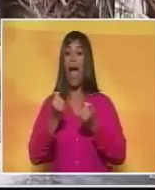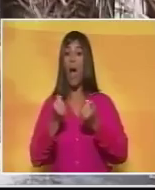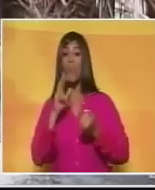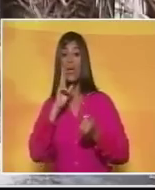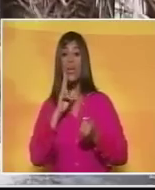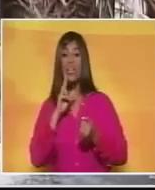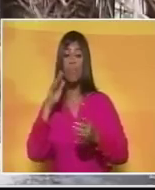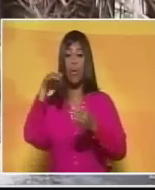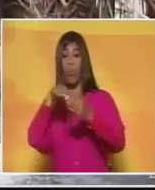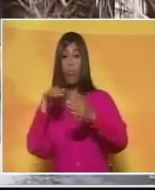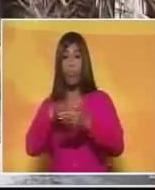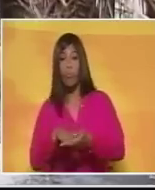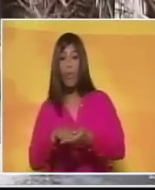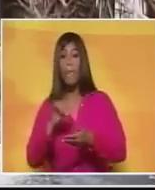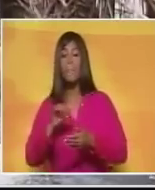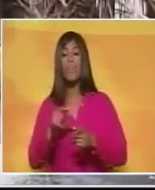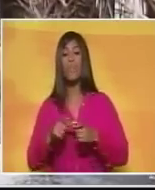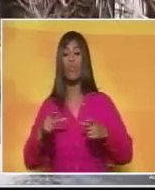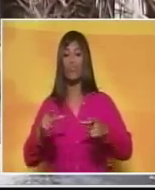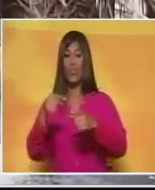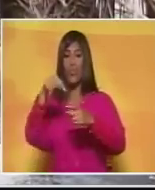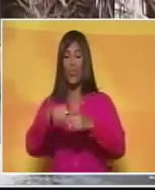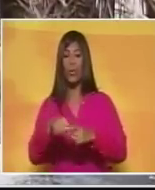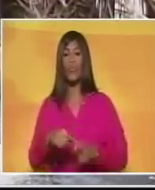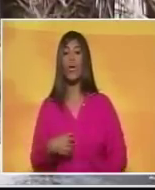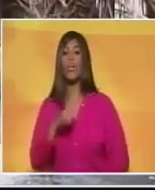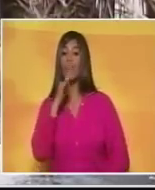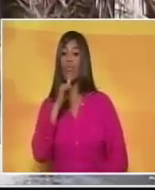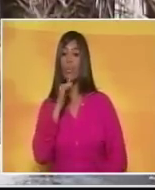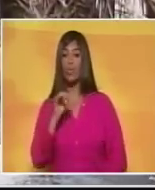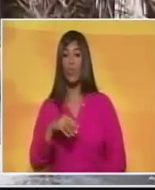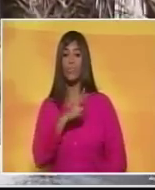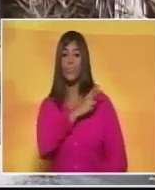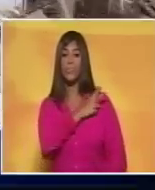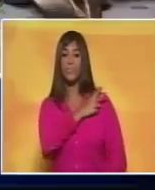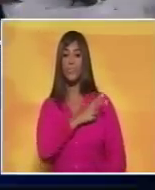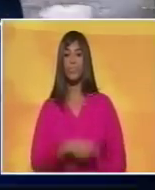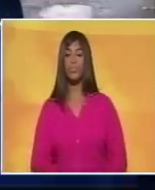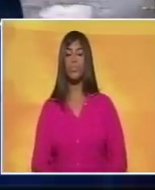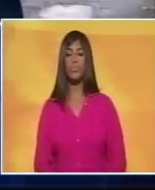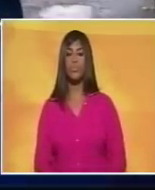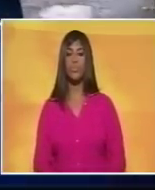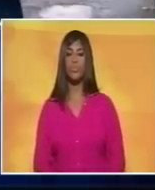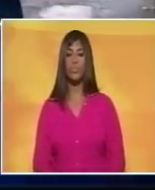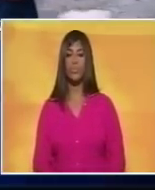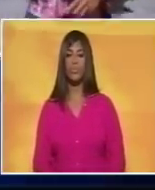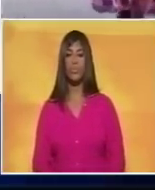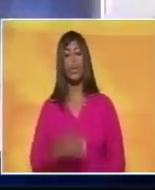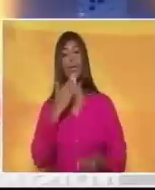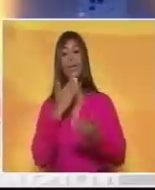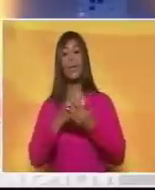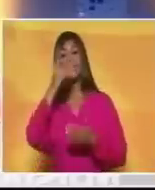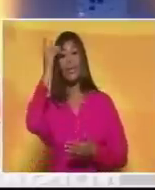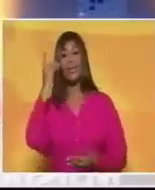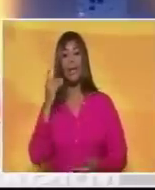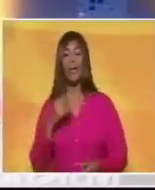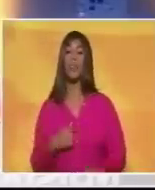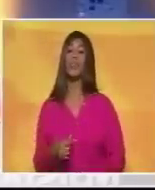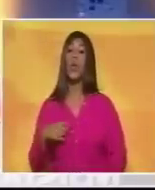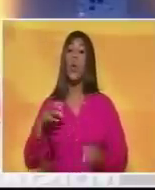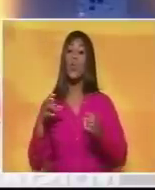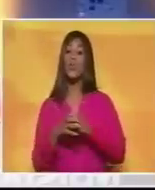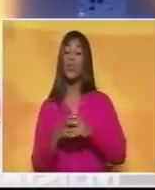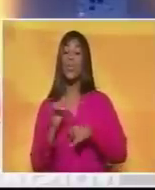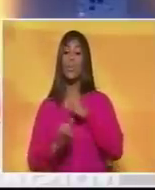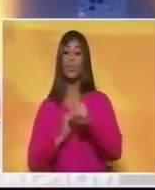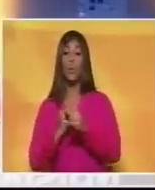que quedó atascado en esta falla. Con esta información retornamos con ustedes al estudio. Gracias, Diana. El Grupo Internacional de